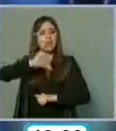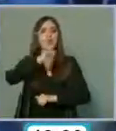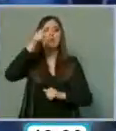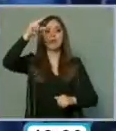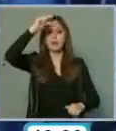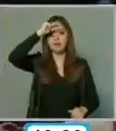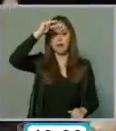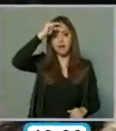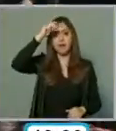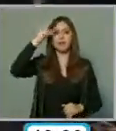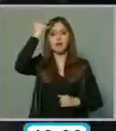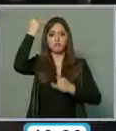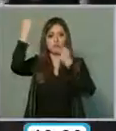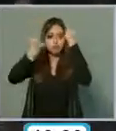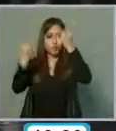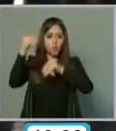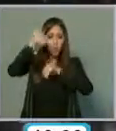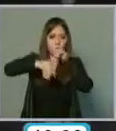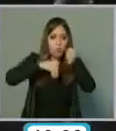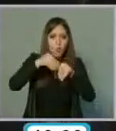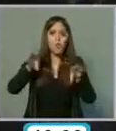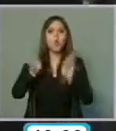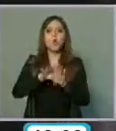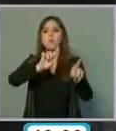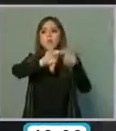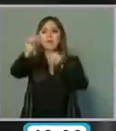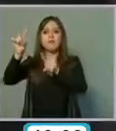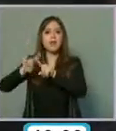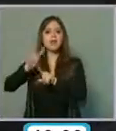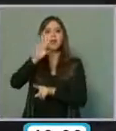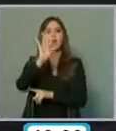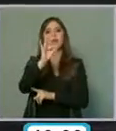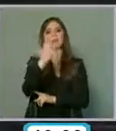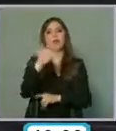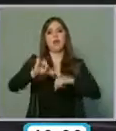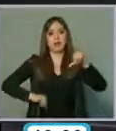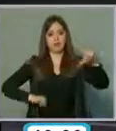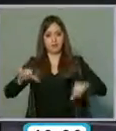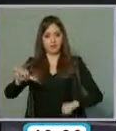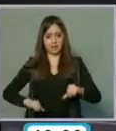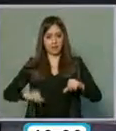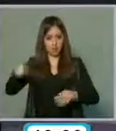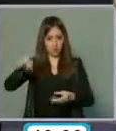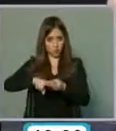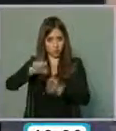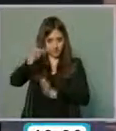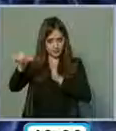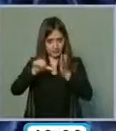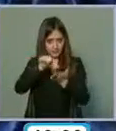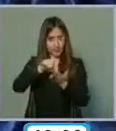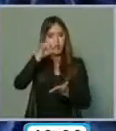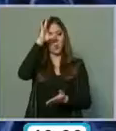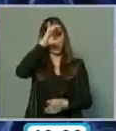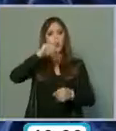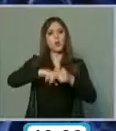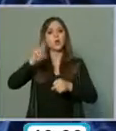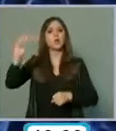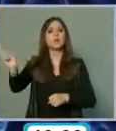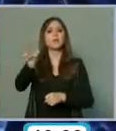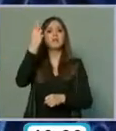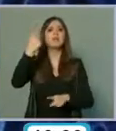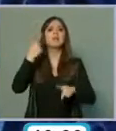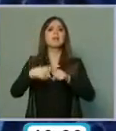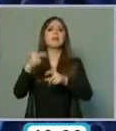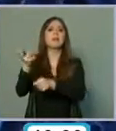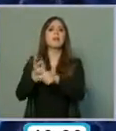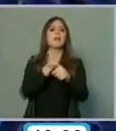inteligencia y la creatividad se verán reflejados en las más de 45 actividades que se realizan en el Centro Cultural Universitario. Entre los invitados